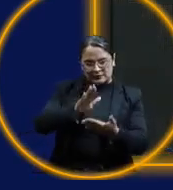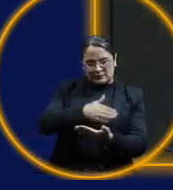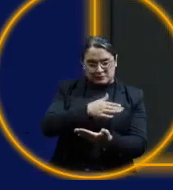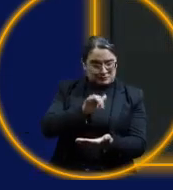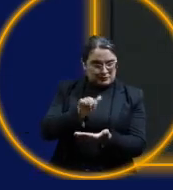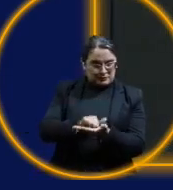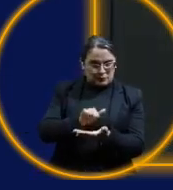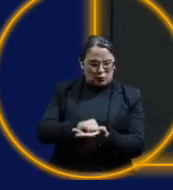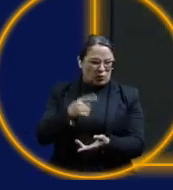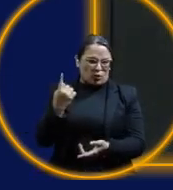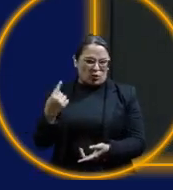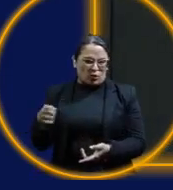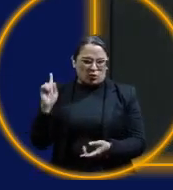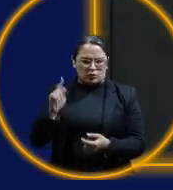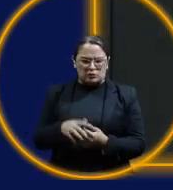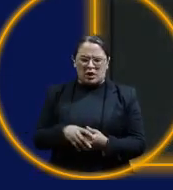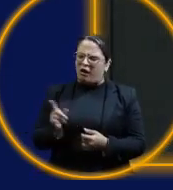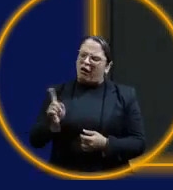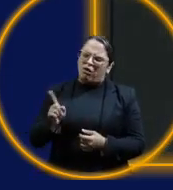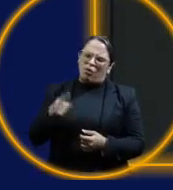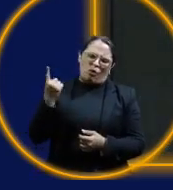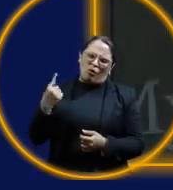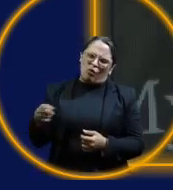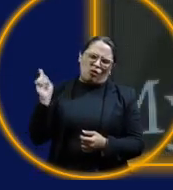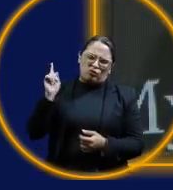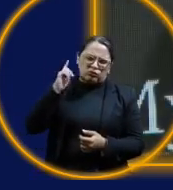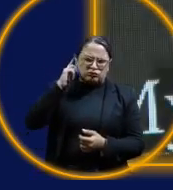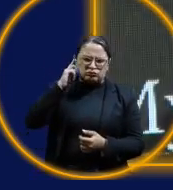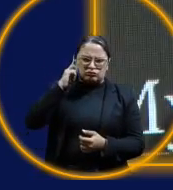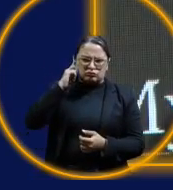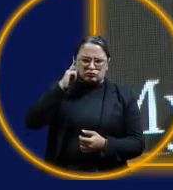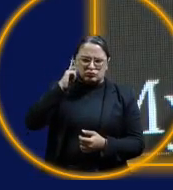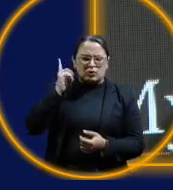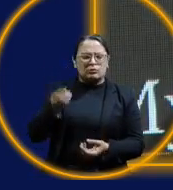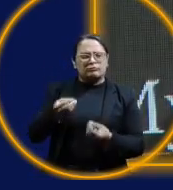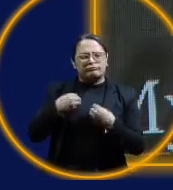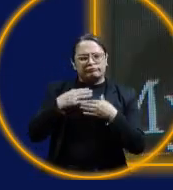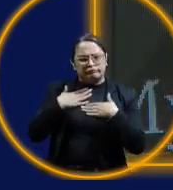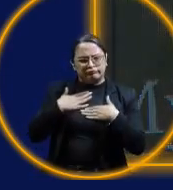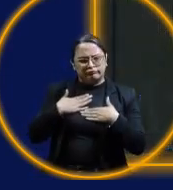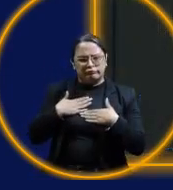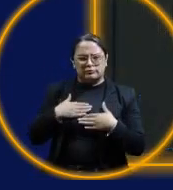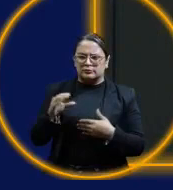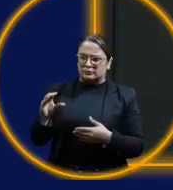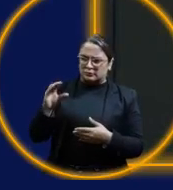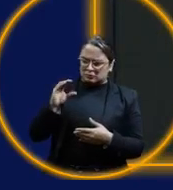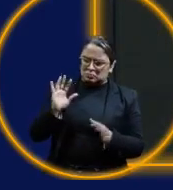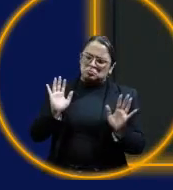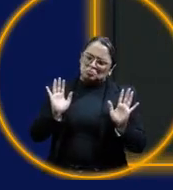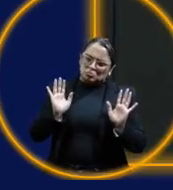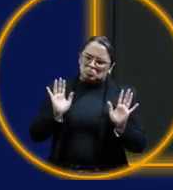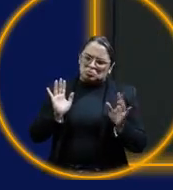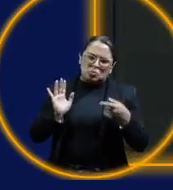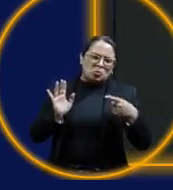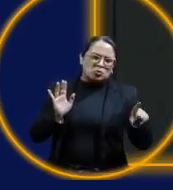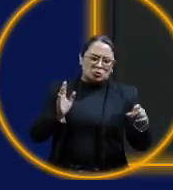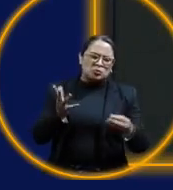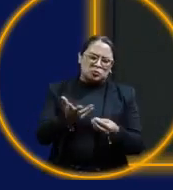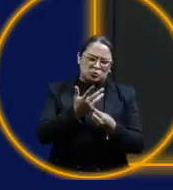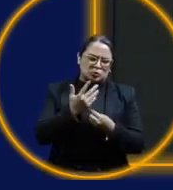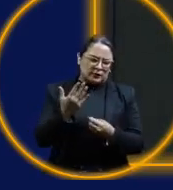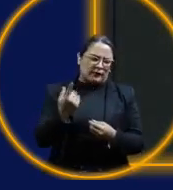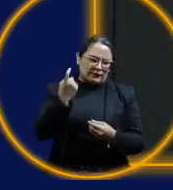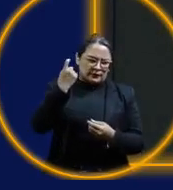o esto es otro tipo de motor no es otro tipo de motor de satisfacción de remuneración extrañas lo de músico Sí sí